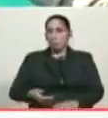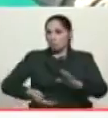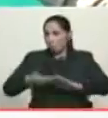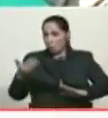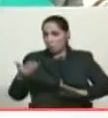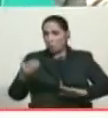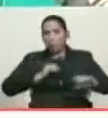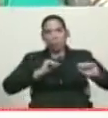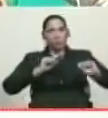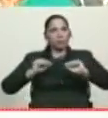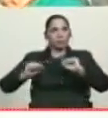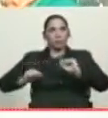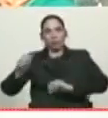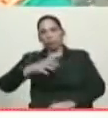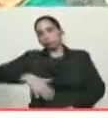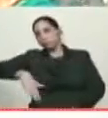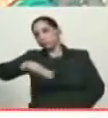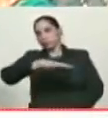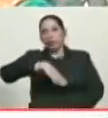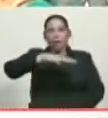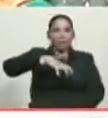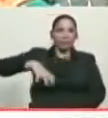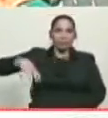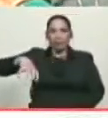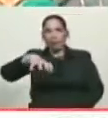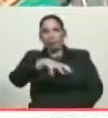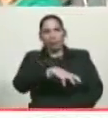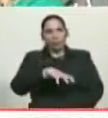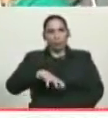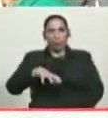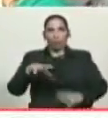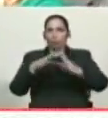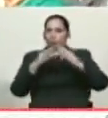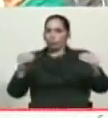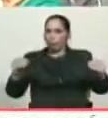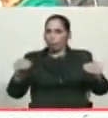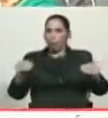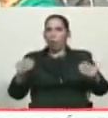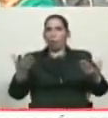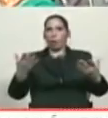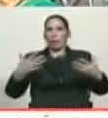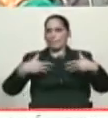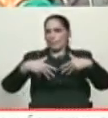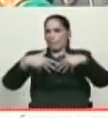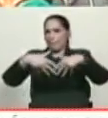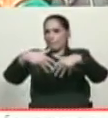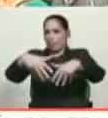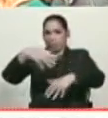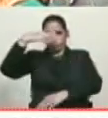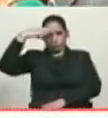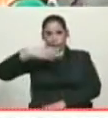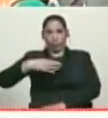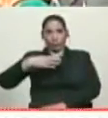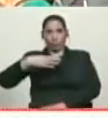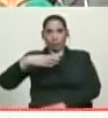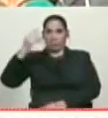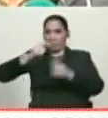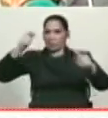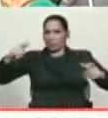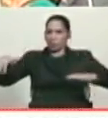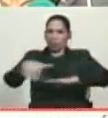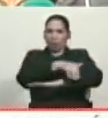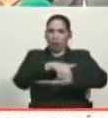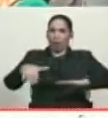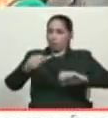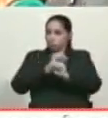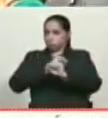movilización, en todos los estados, en todos los cuarteles vamos a tener a nuestra gente en la calle desde bien